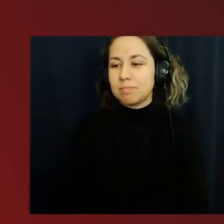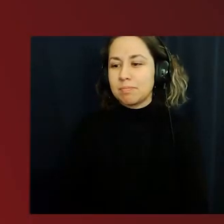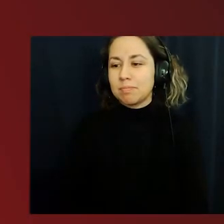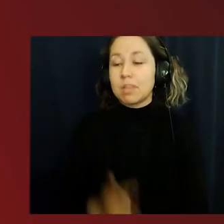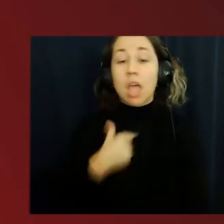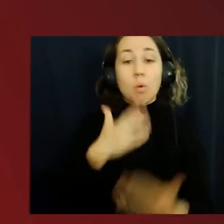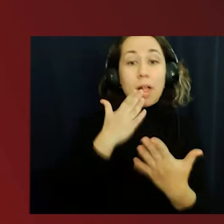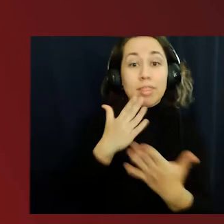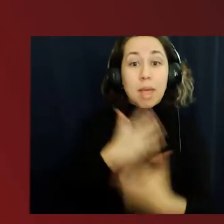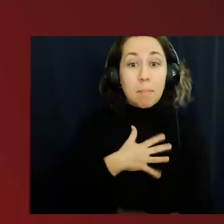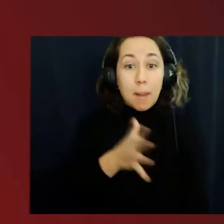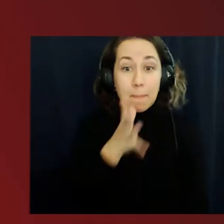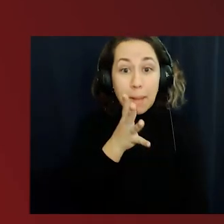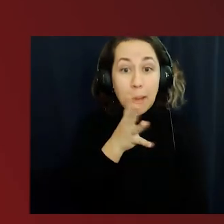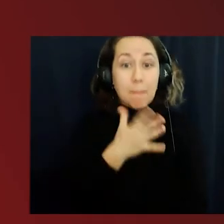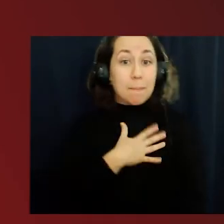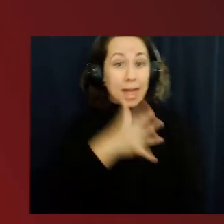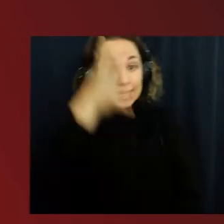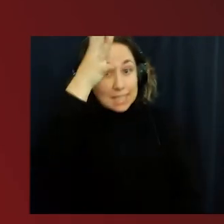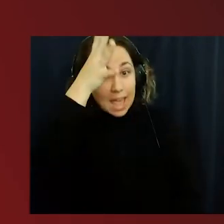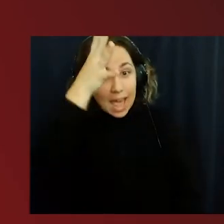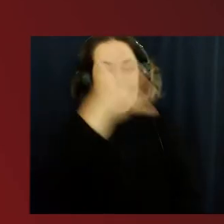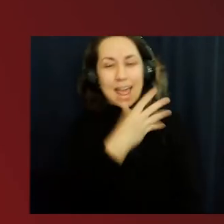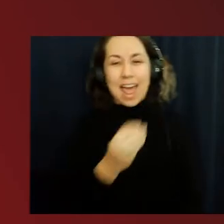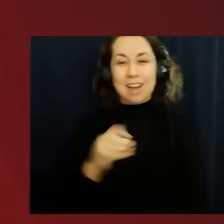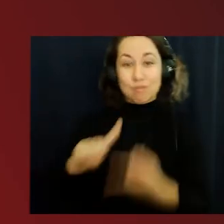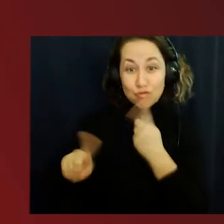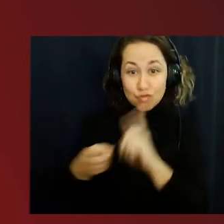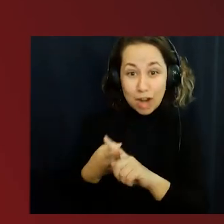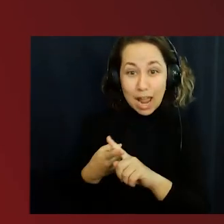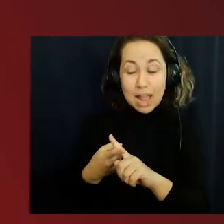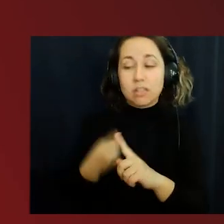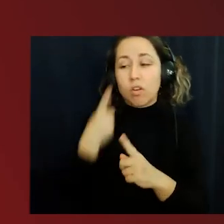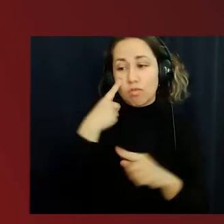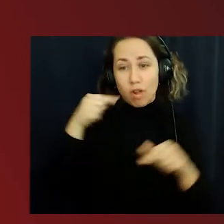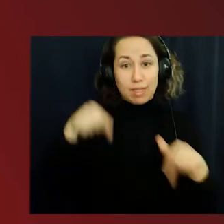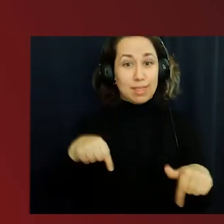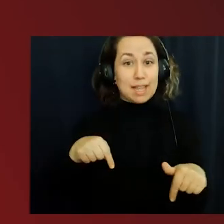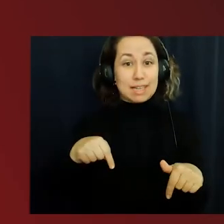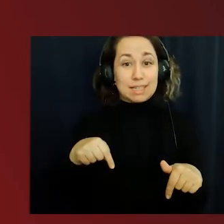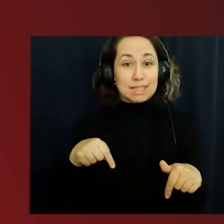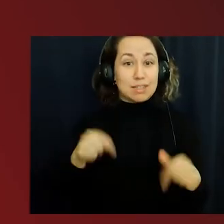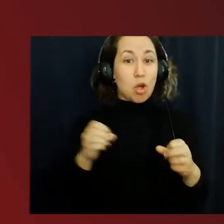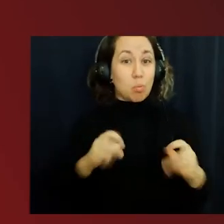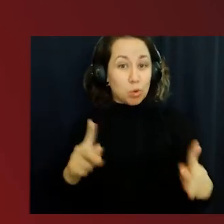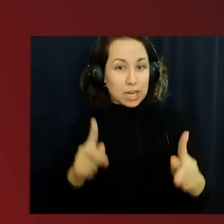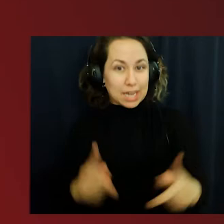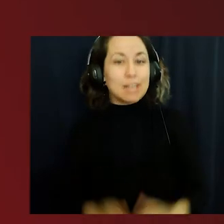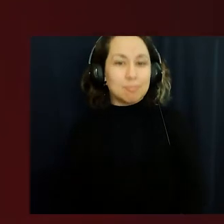Quiero agradecer a mi mamá y mi papá y mis amigos por esta oportunidad.